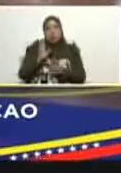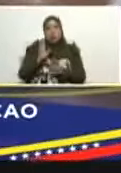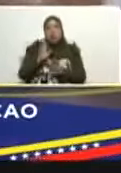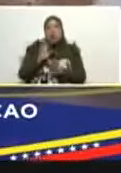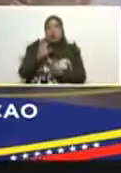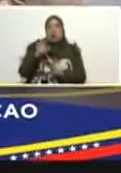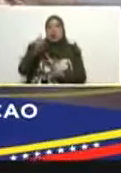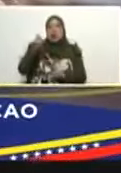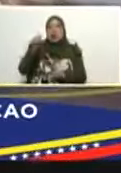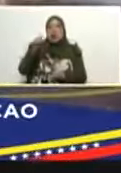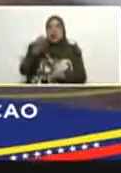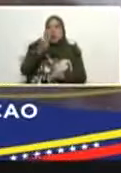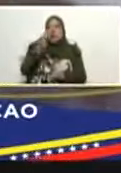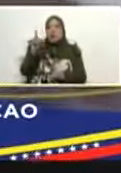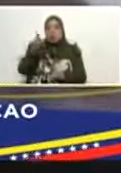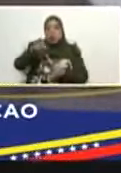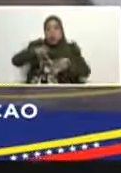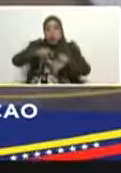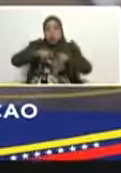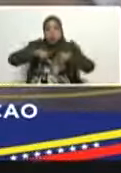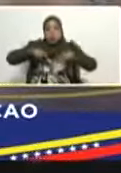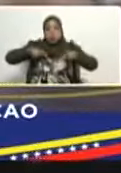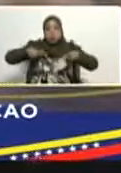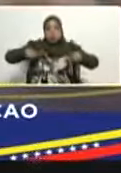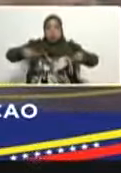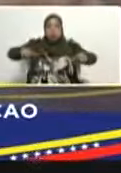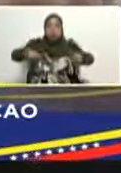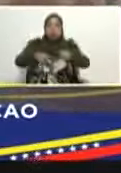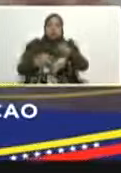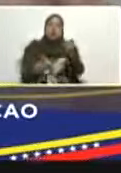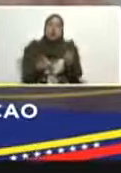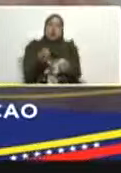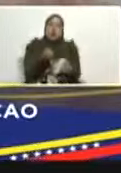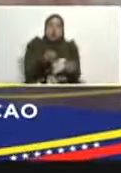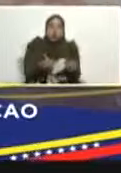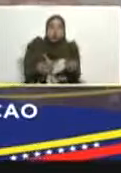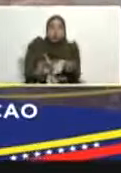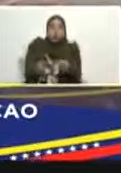de 21.000 hectáreas de cultivo de cacao.